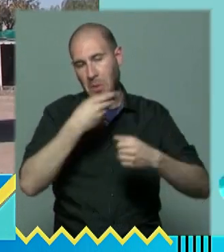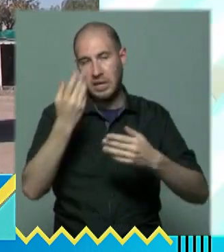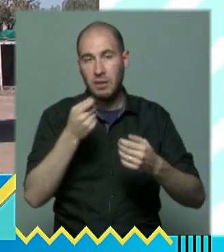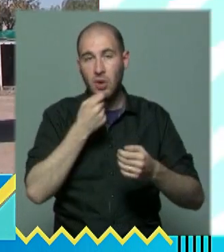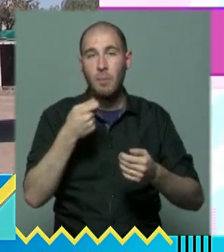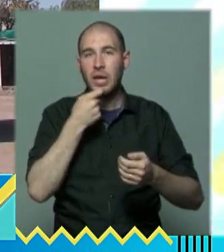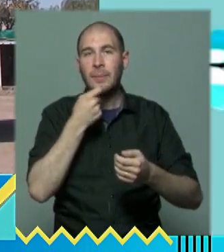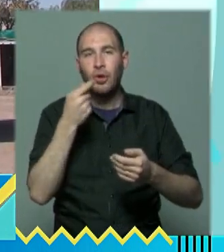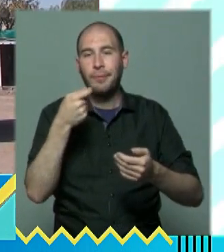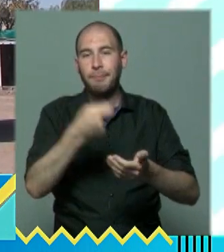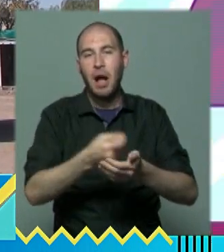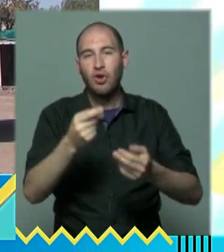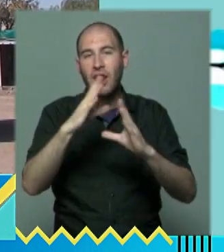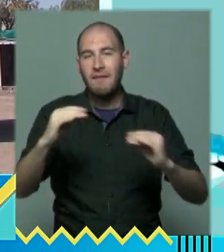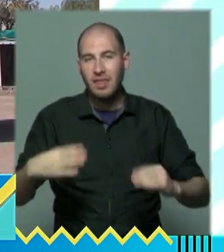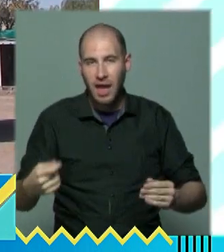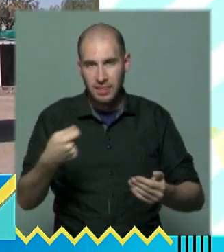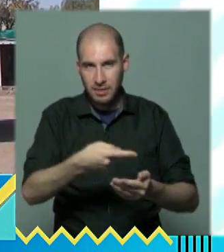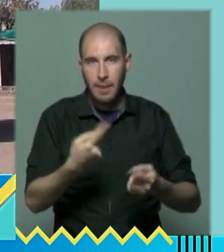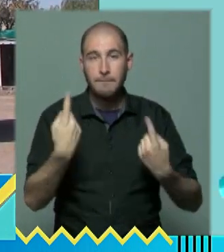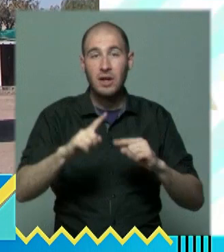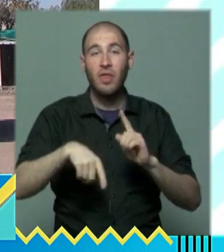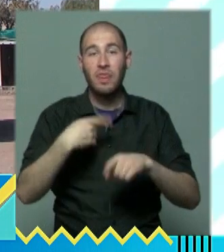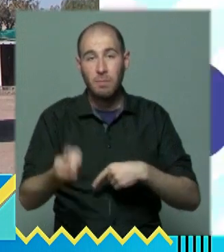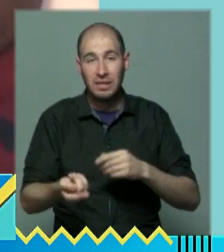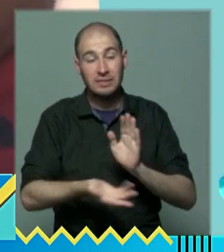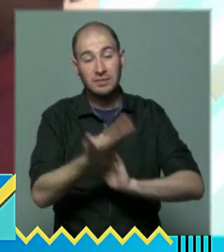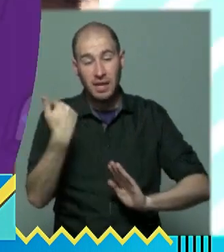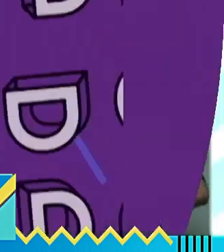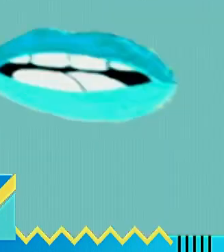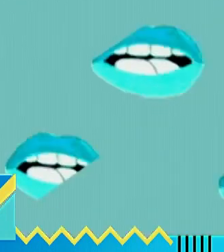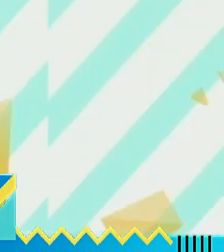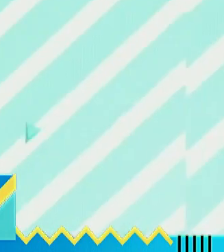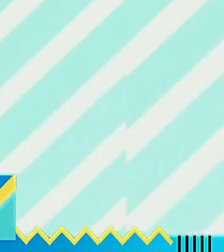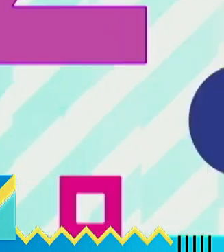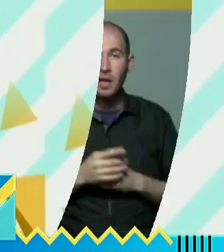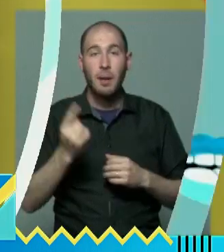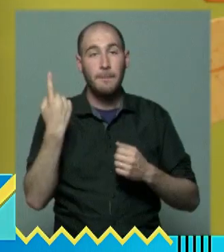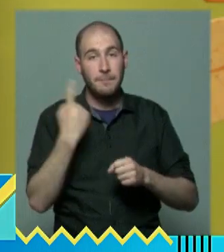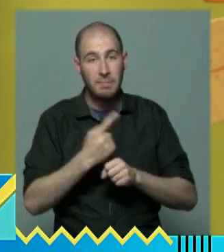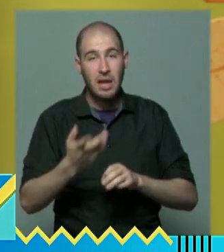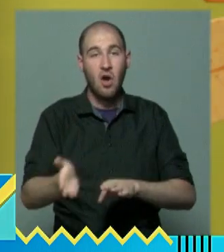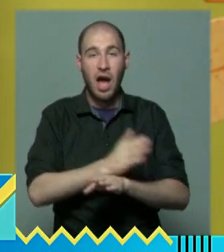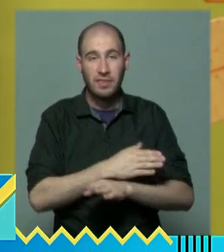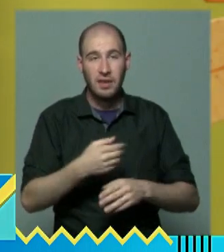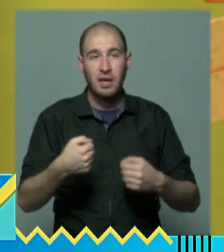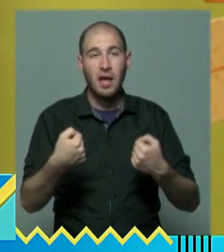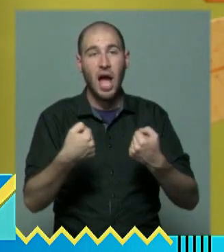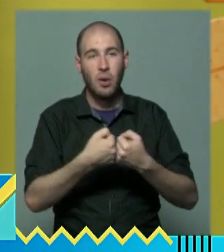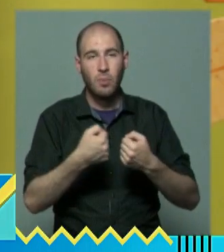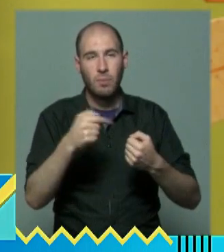bono navideño si se quiere, pero después lo quiere retirar, lo tiene que hacer con acuerdo, estamos hablando de un